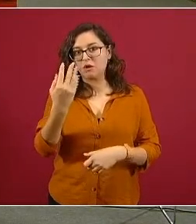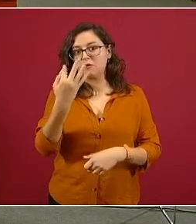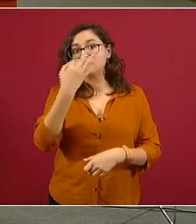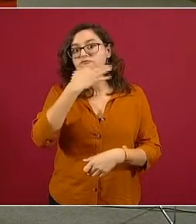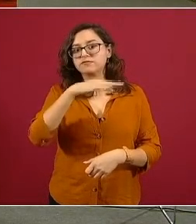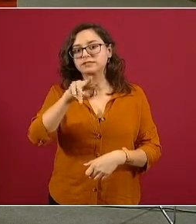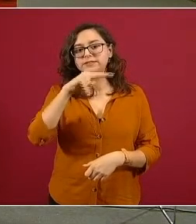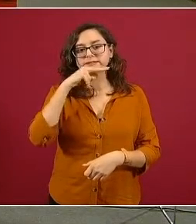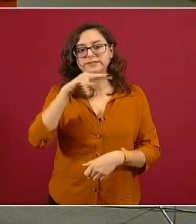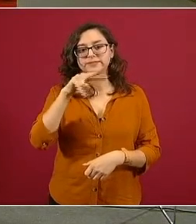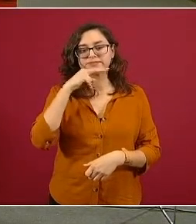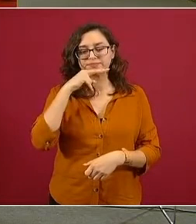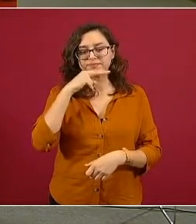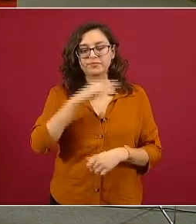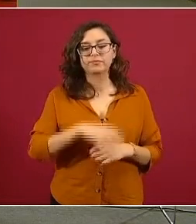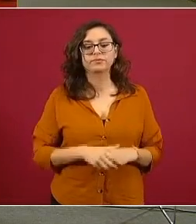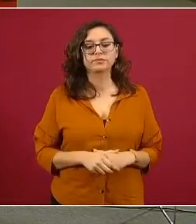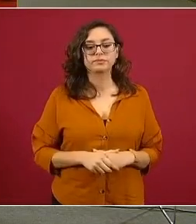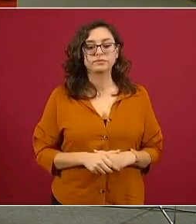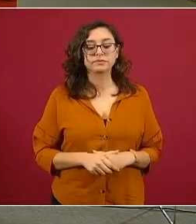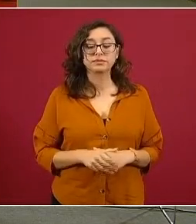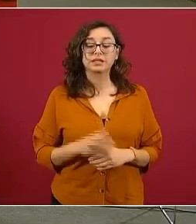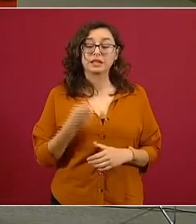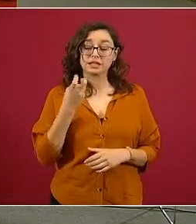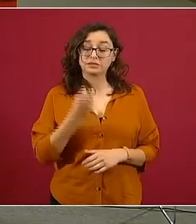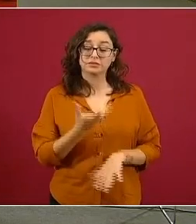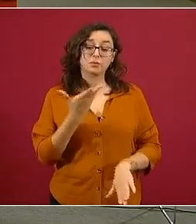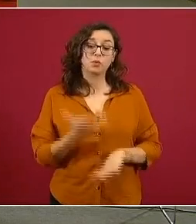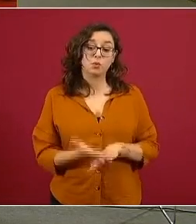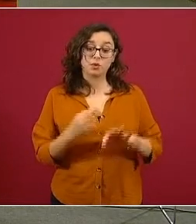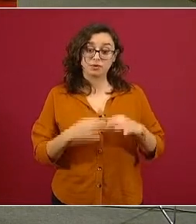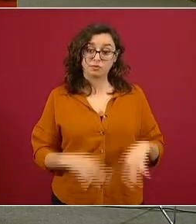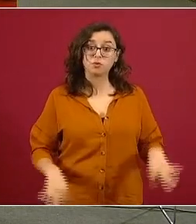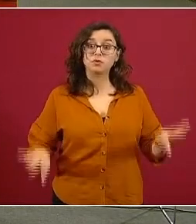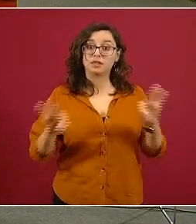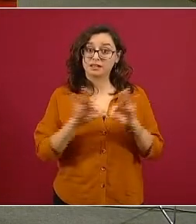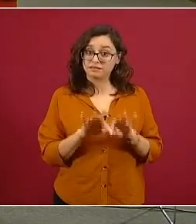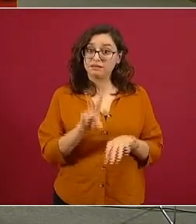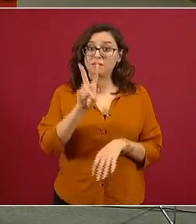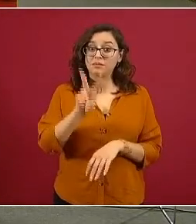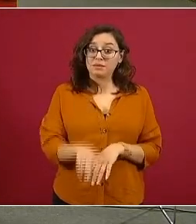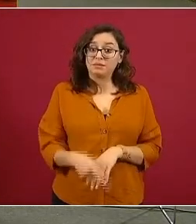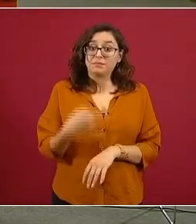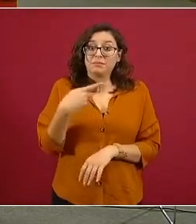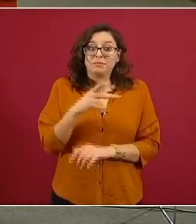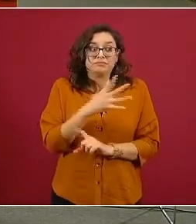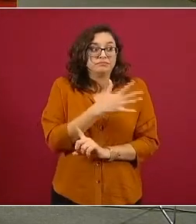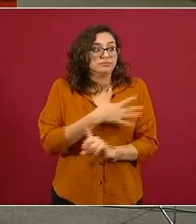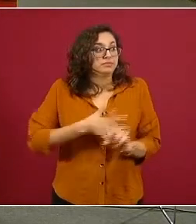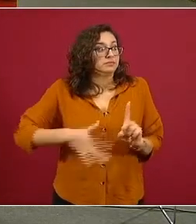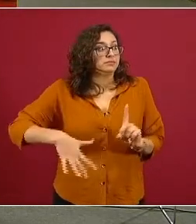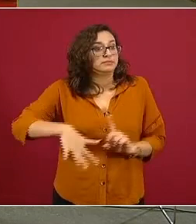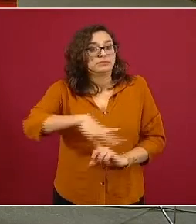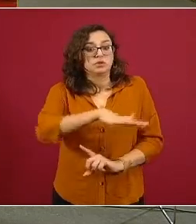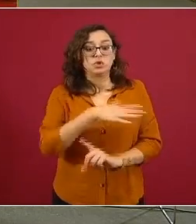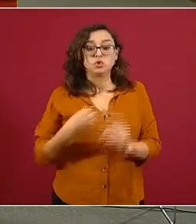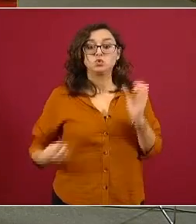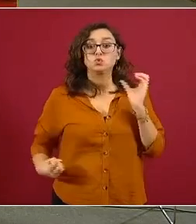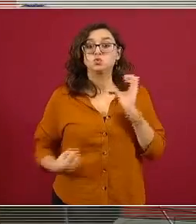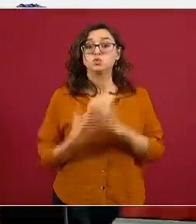este evento, con todo y su importancia, tiene que adaptarse a las exigencias de la